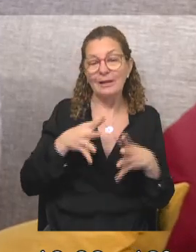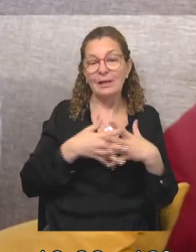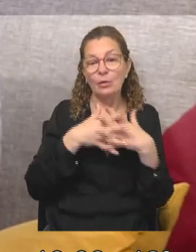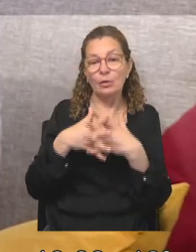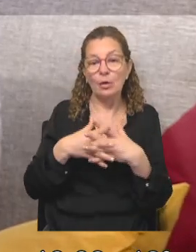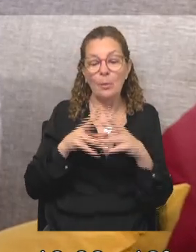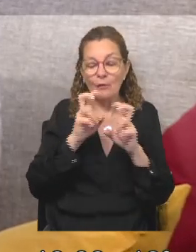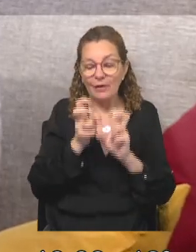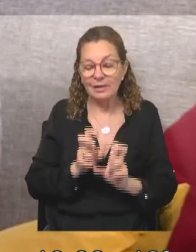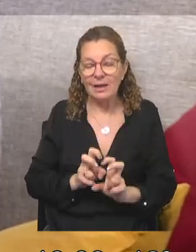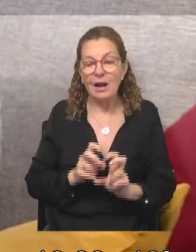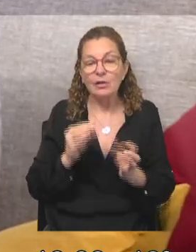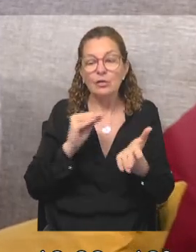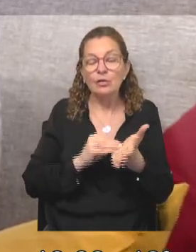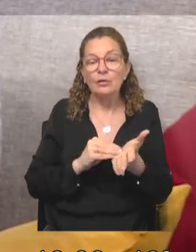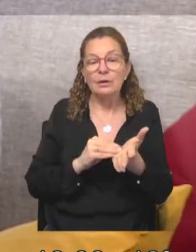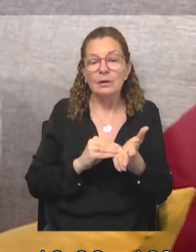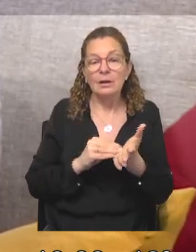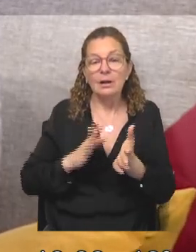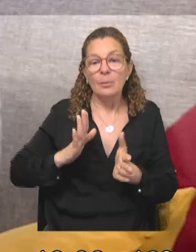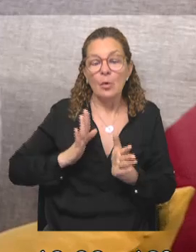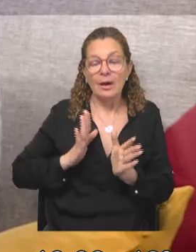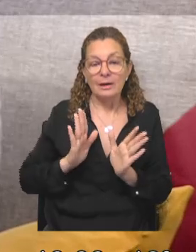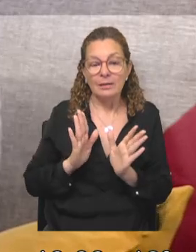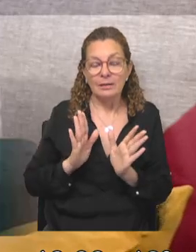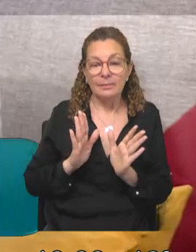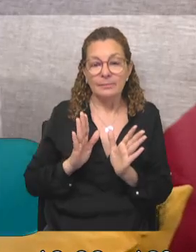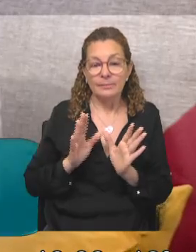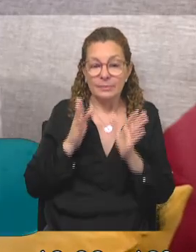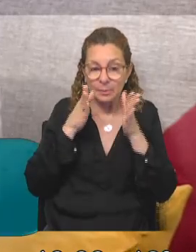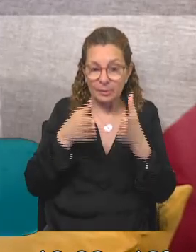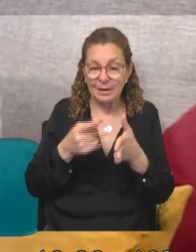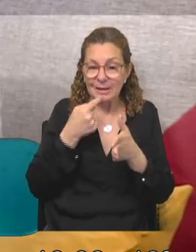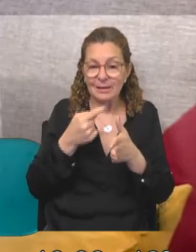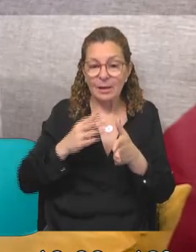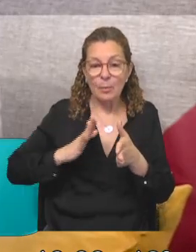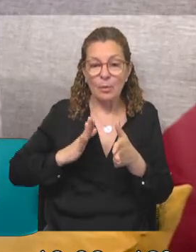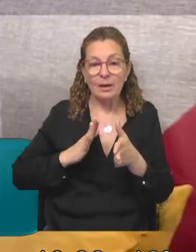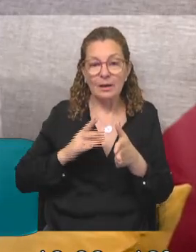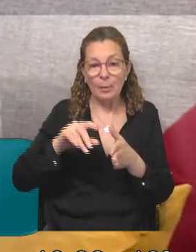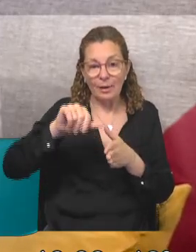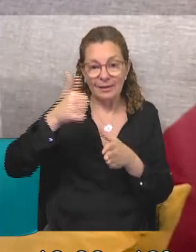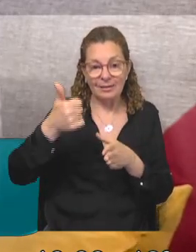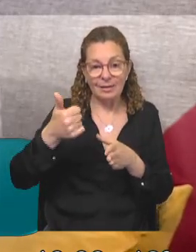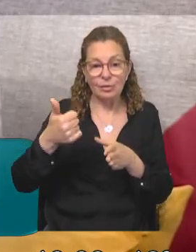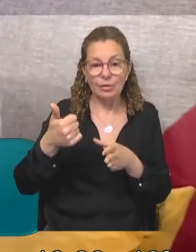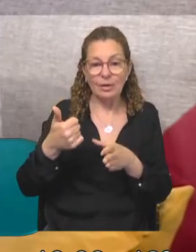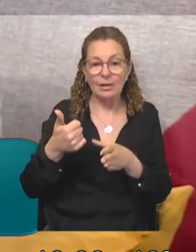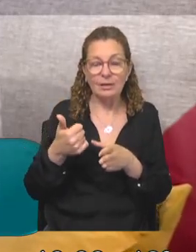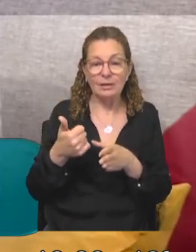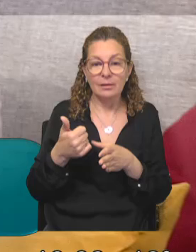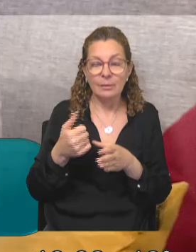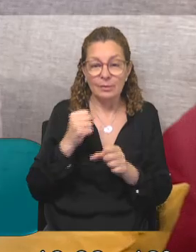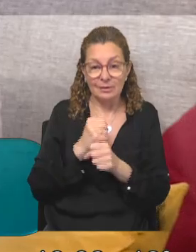a investigar específicamente en mujeres, mujeres que ellas consideraban que eran exitosas en el sentido que tenían, bueno, un